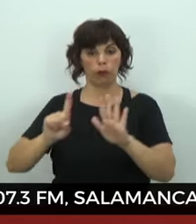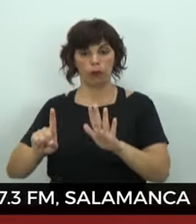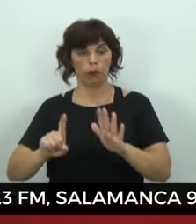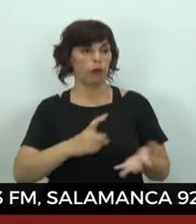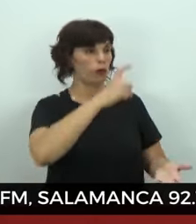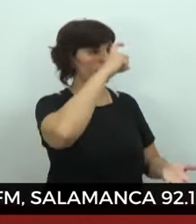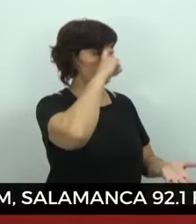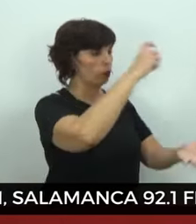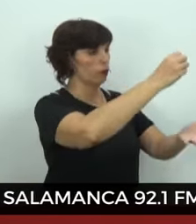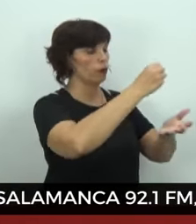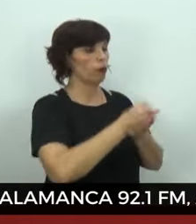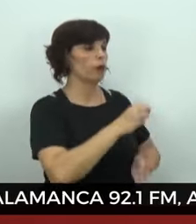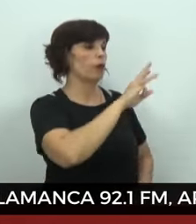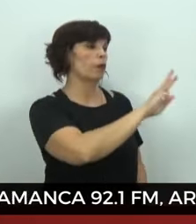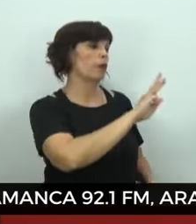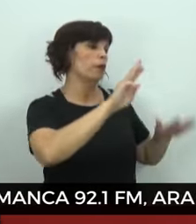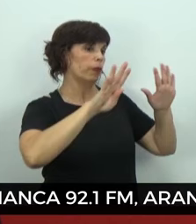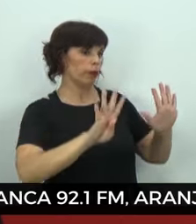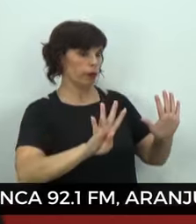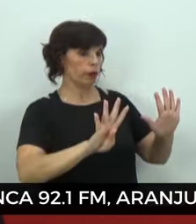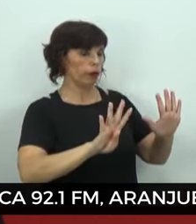39 en lo que nosotros le llamamos